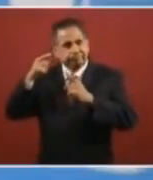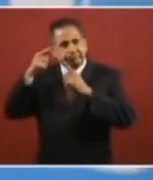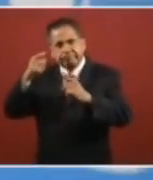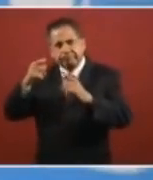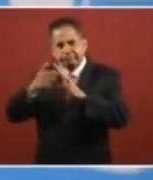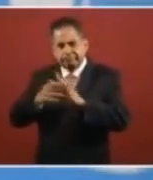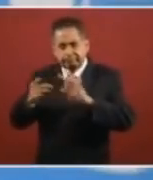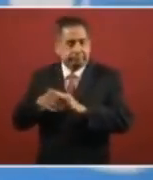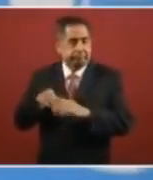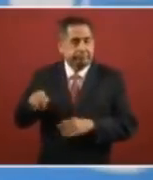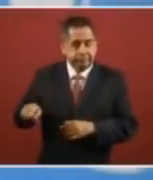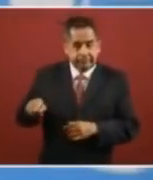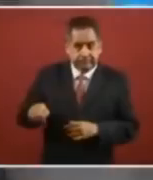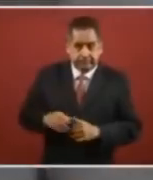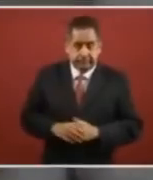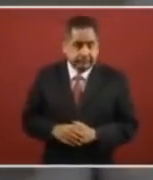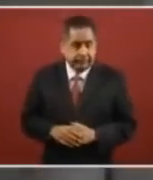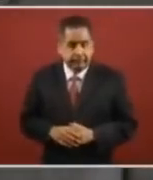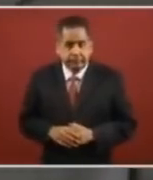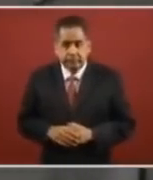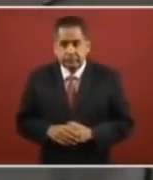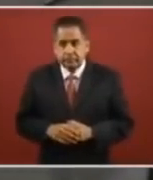principios, pero además